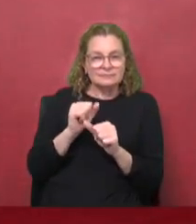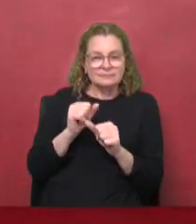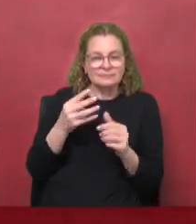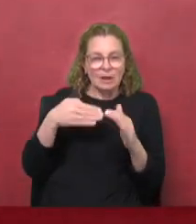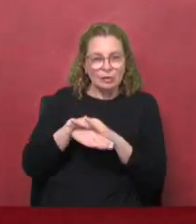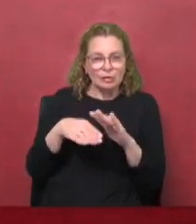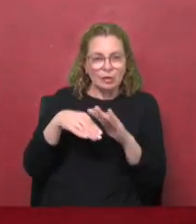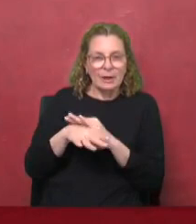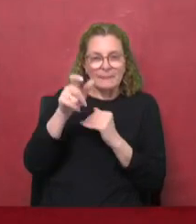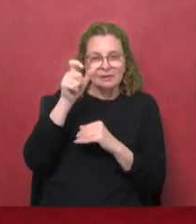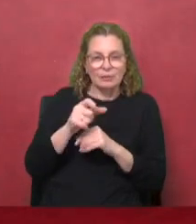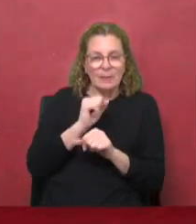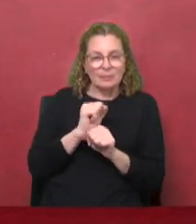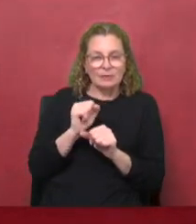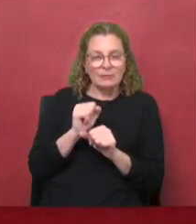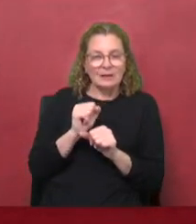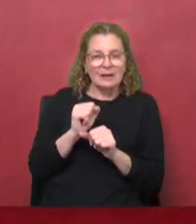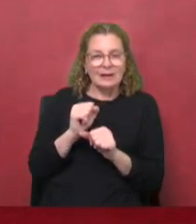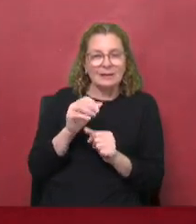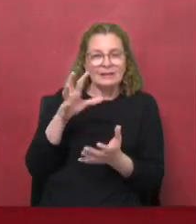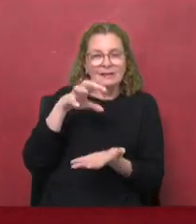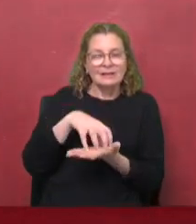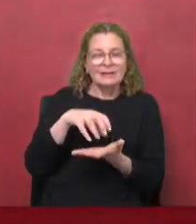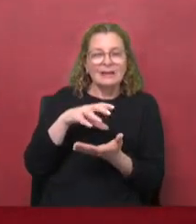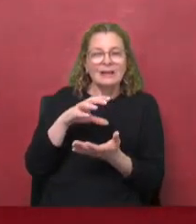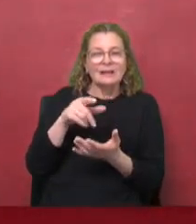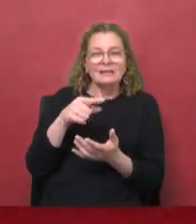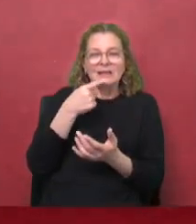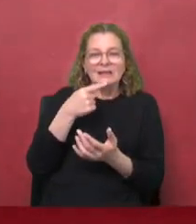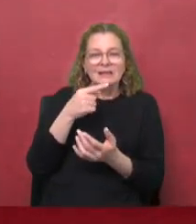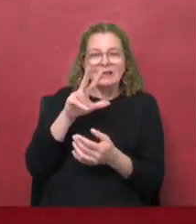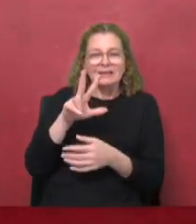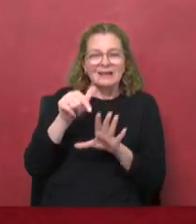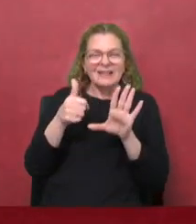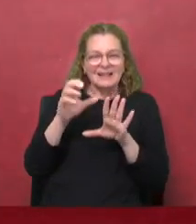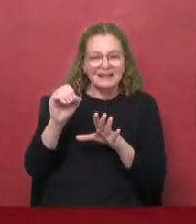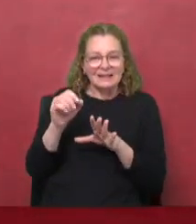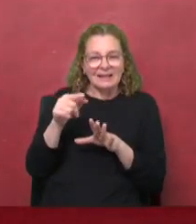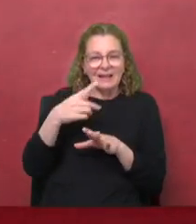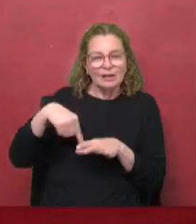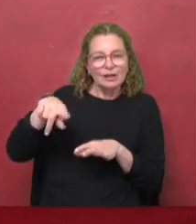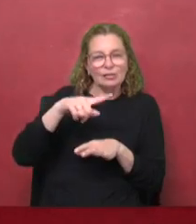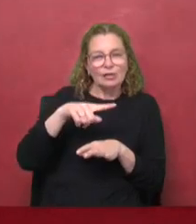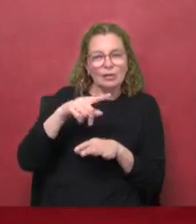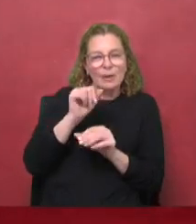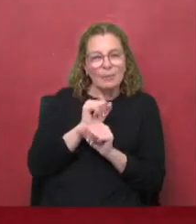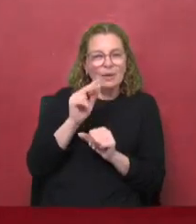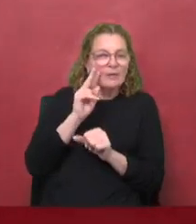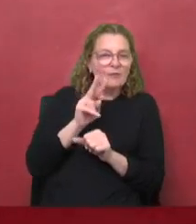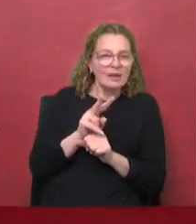gente posible. La Zabala Muñiz les da la posibilidad de trabajar en el formato 360, que es que todas las plateas pueden